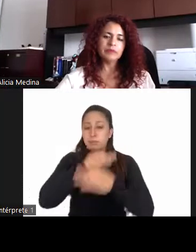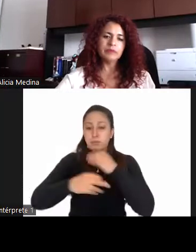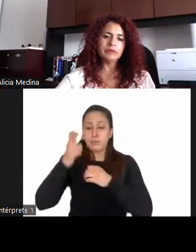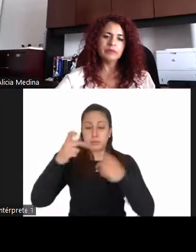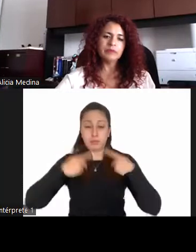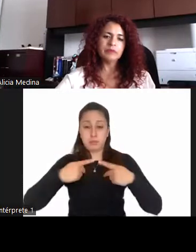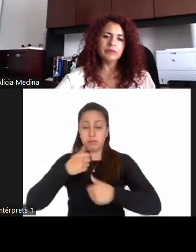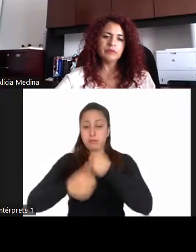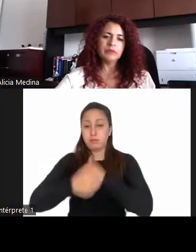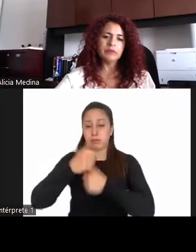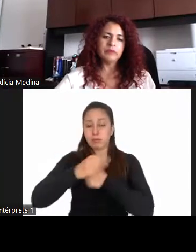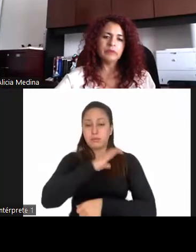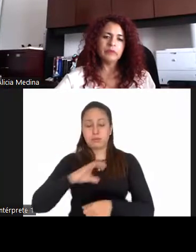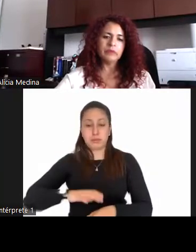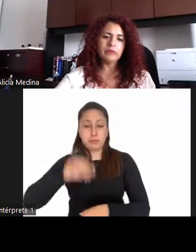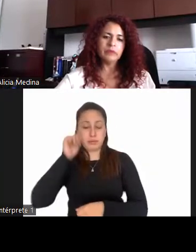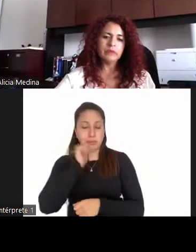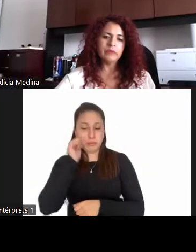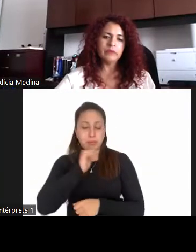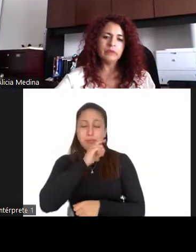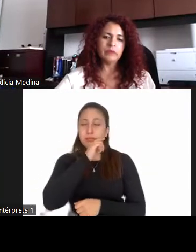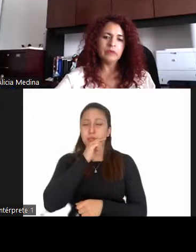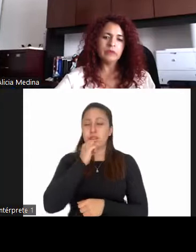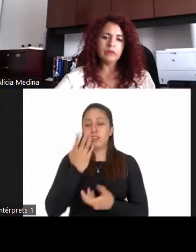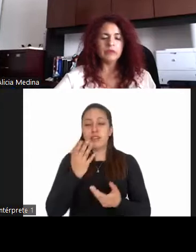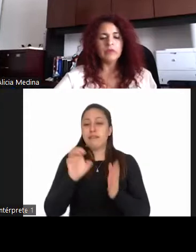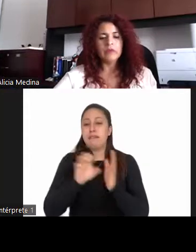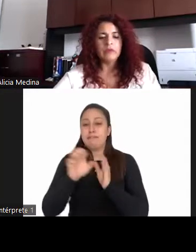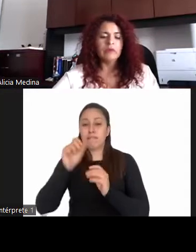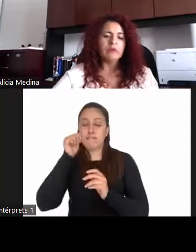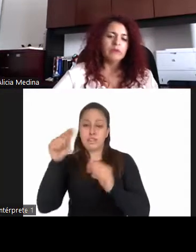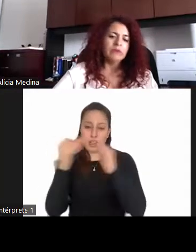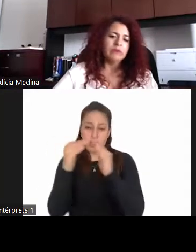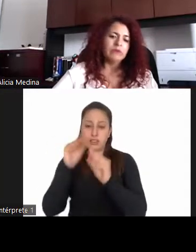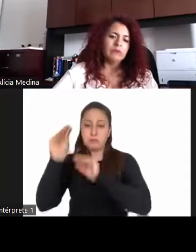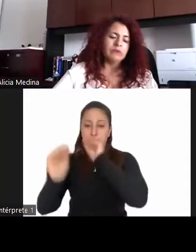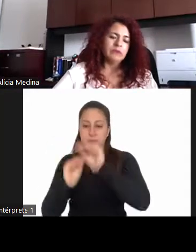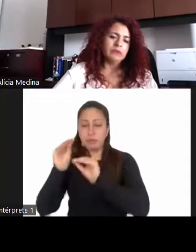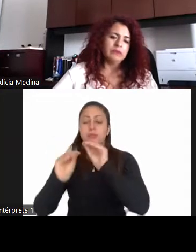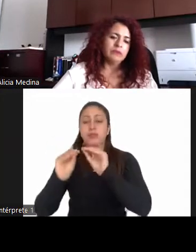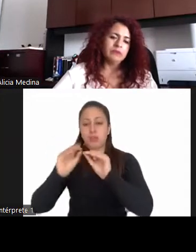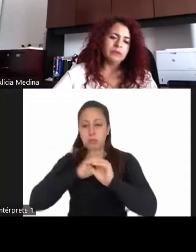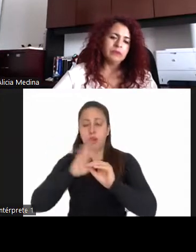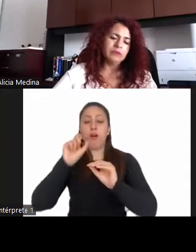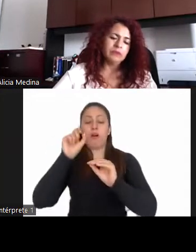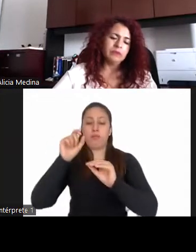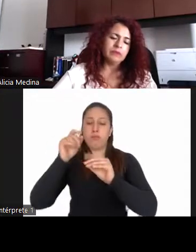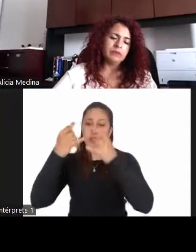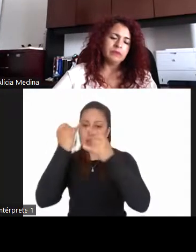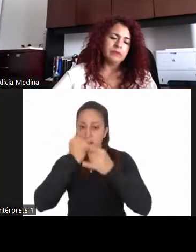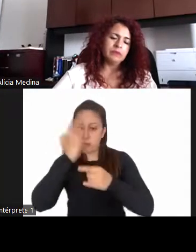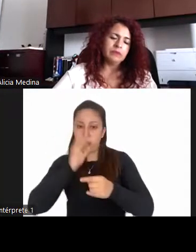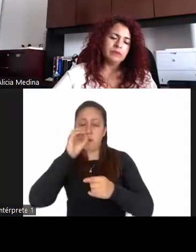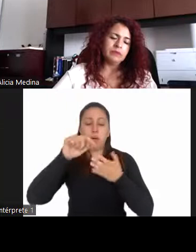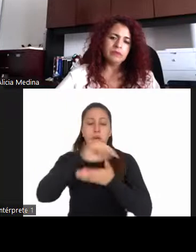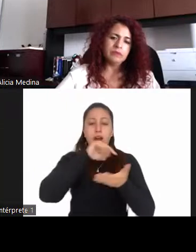promocionan no nada más en inmuebles privados, sino también lo hacen en espacios públicos, y es algo legal. El espacio público